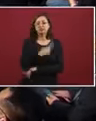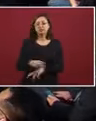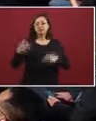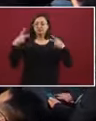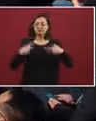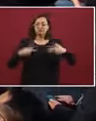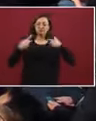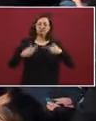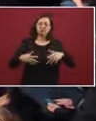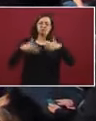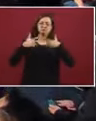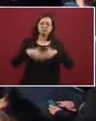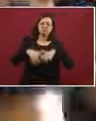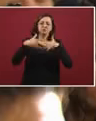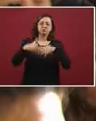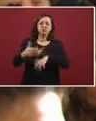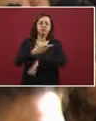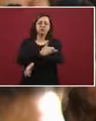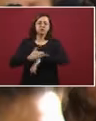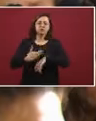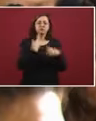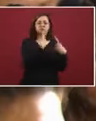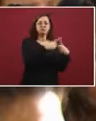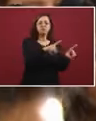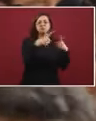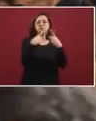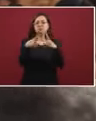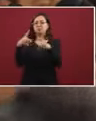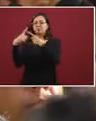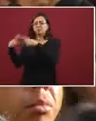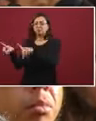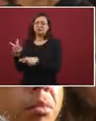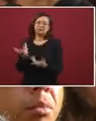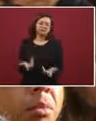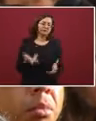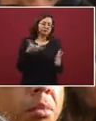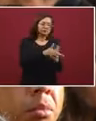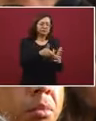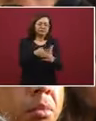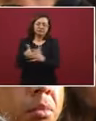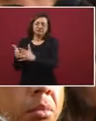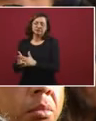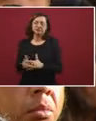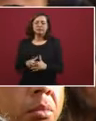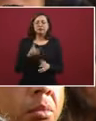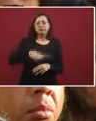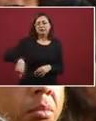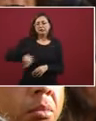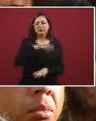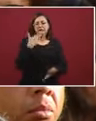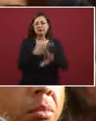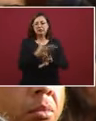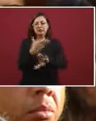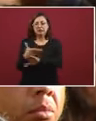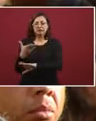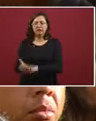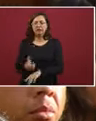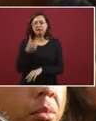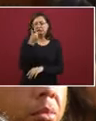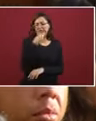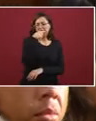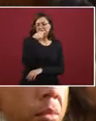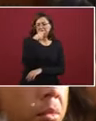personas, miembros de las familias afectadas por la masacre en Bavispe, la masacre de los 6